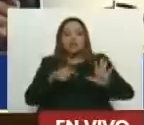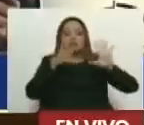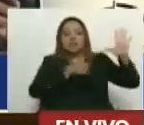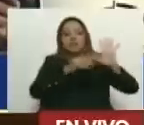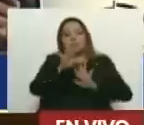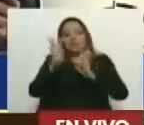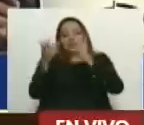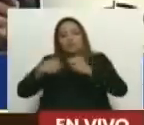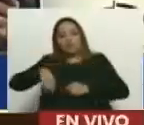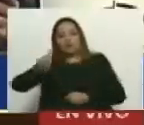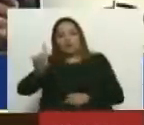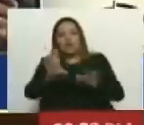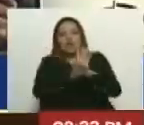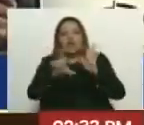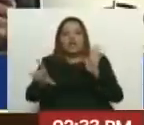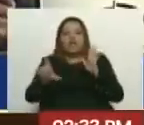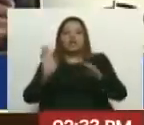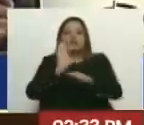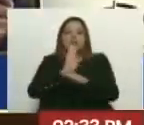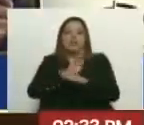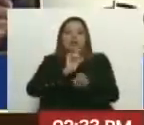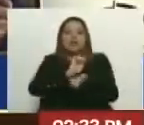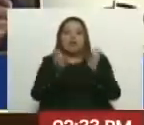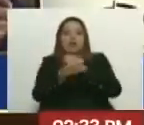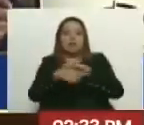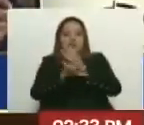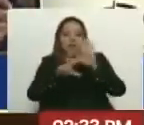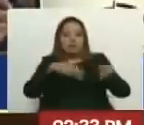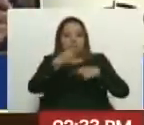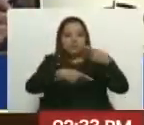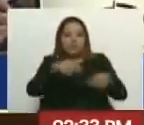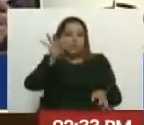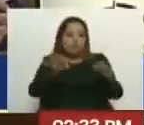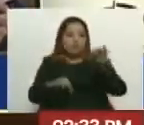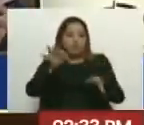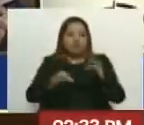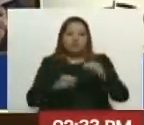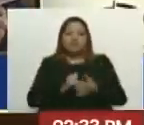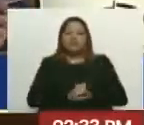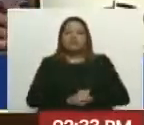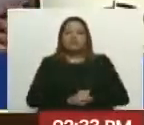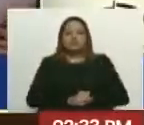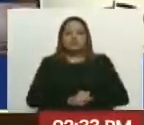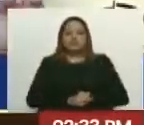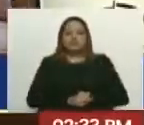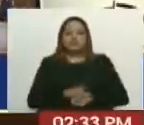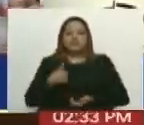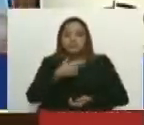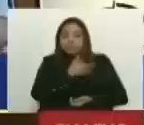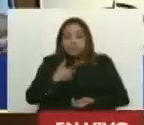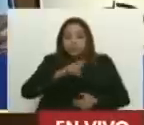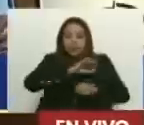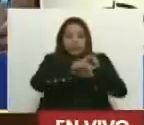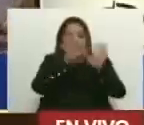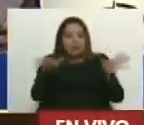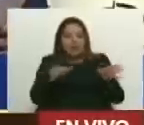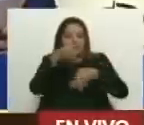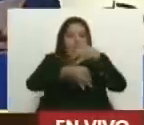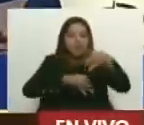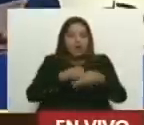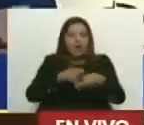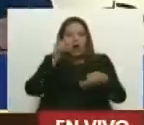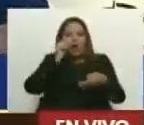1 de la Ley Orgánica de Reforma del Código Orgánico Procesal Penal. Yo quiero destacar que este sujeto tiene